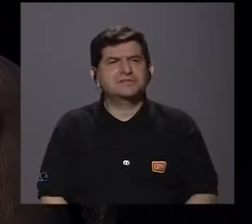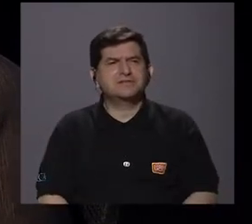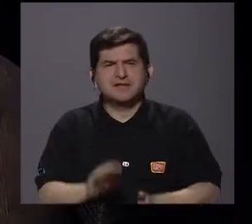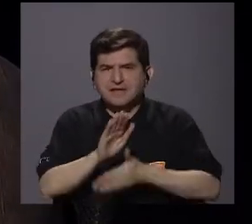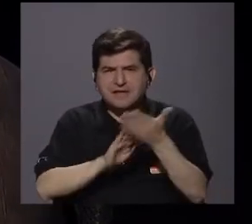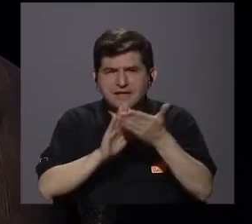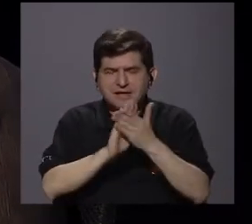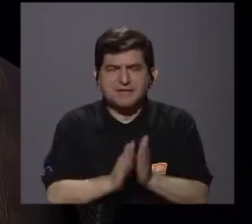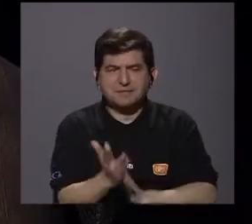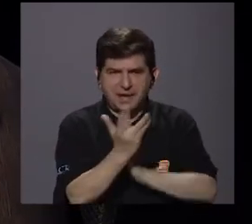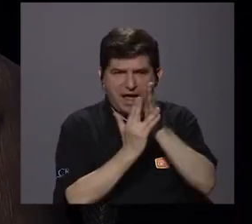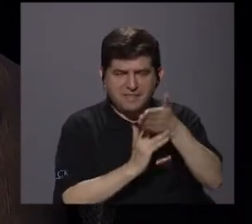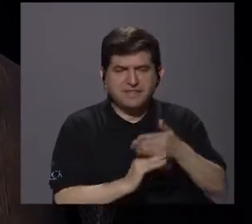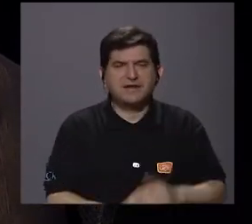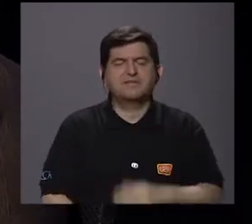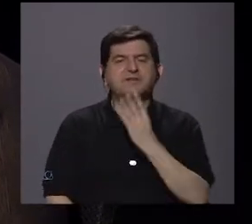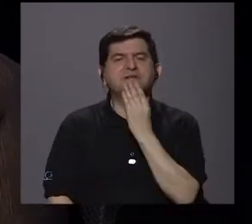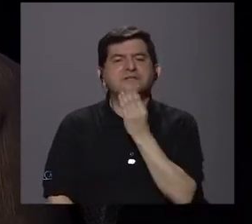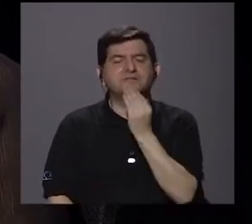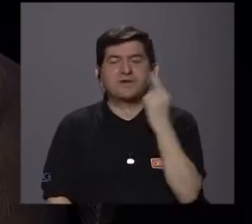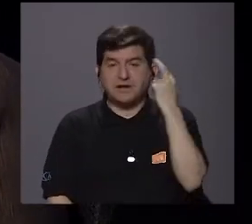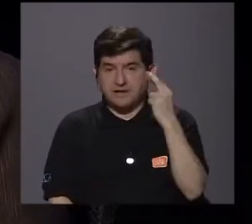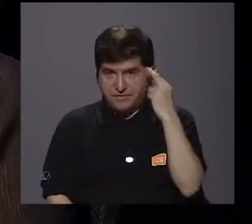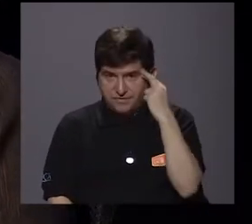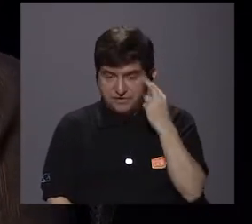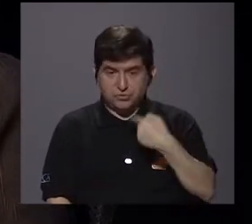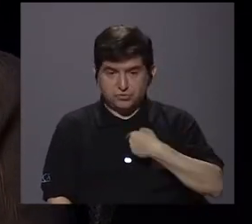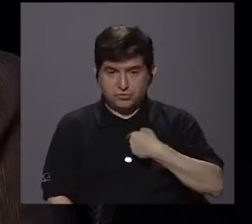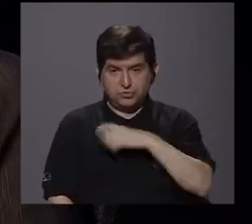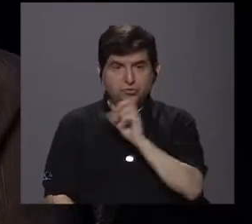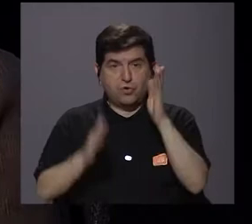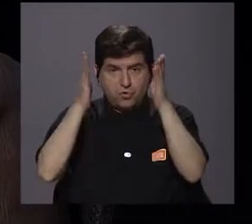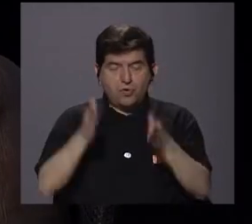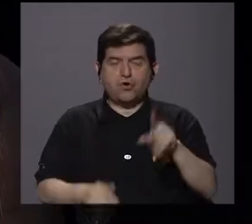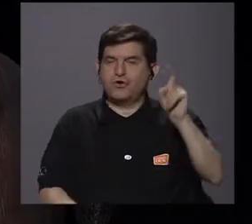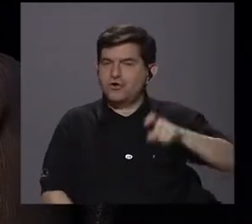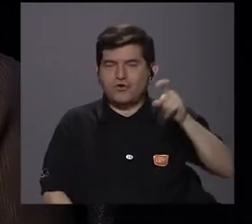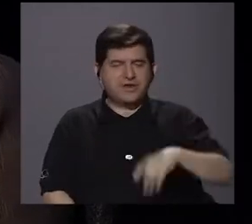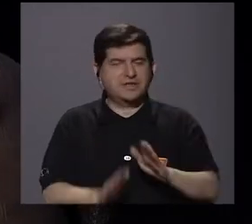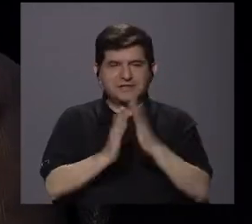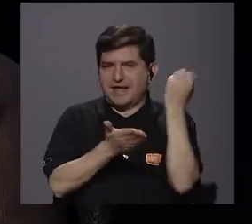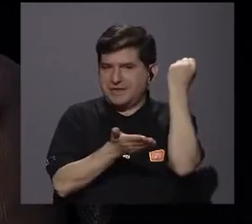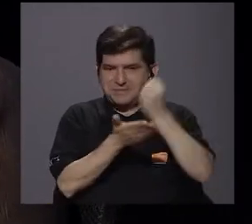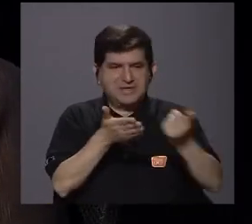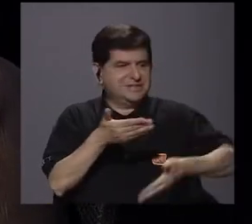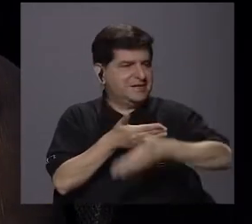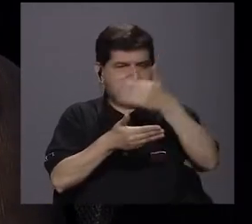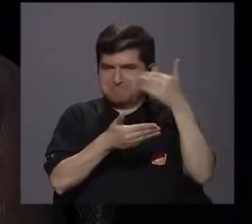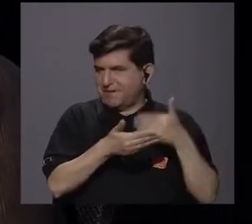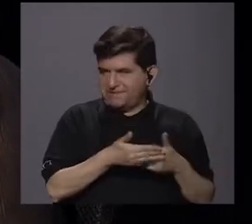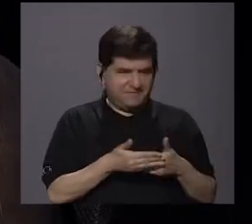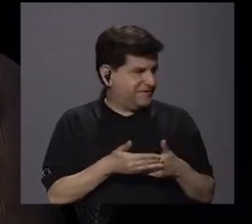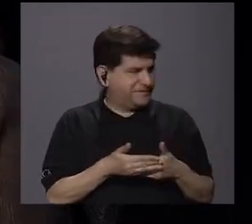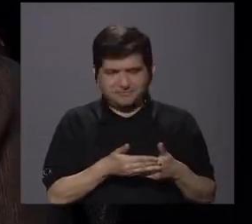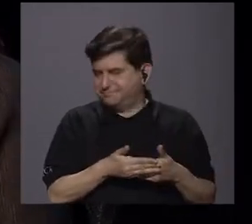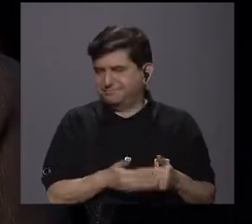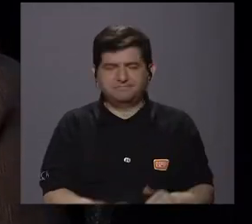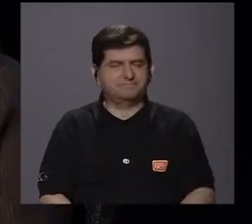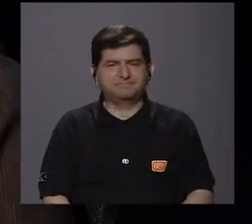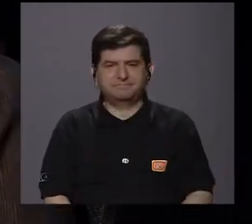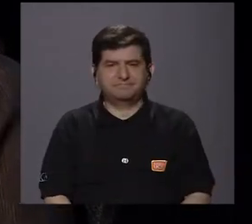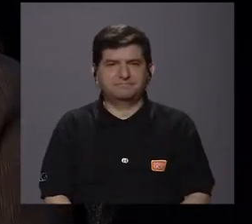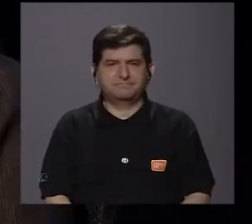por Israel, porque al ser costarricense no ocupaba una visa previa. Y